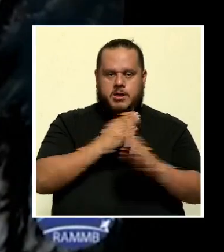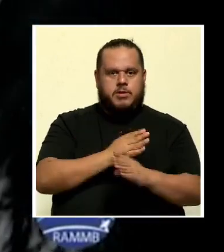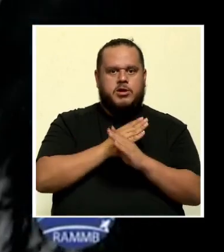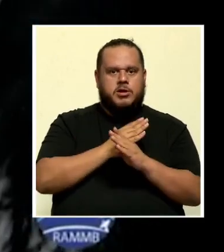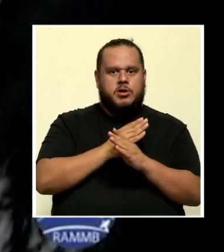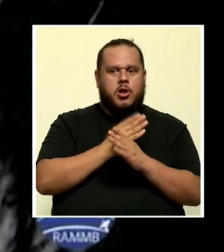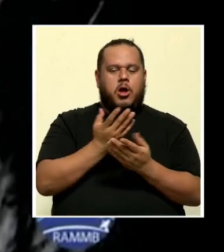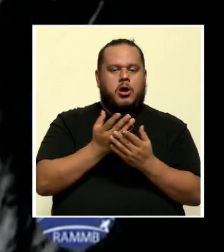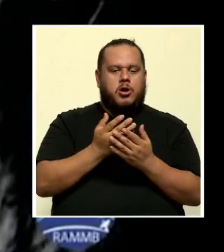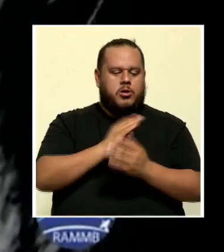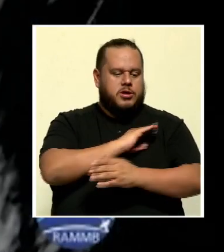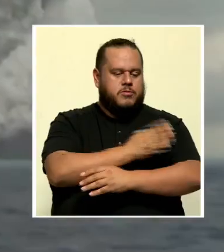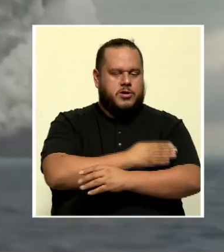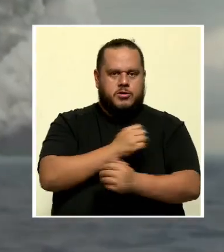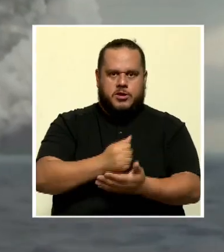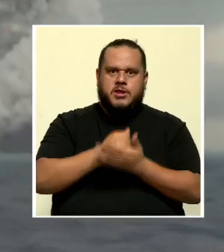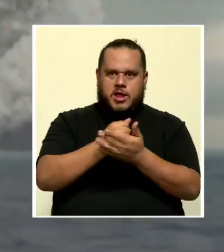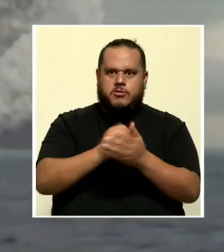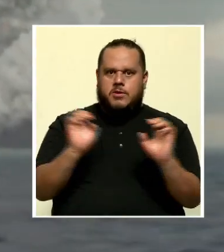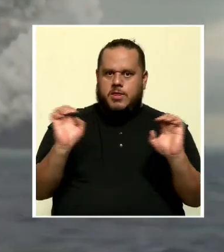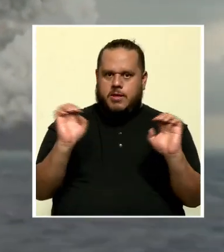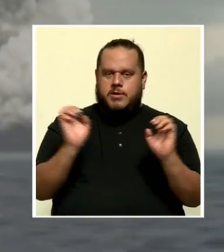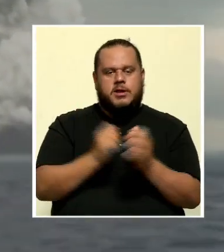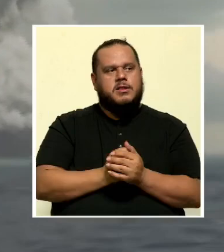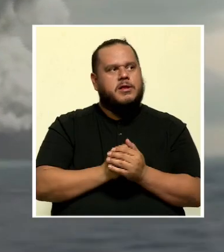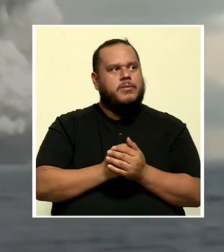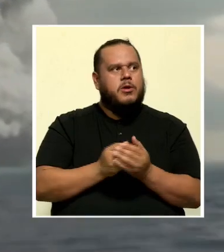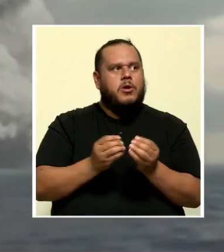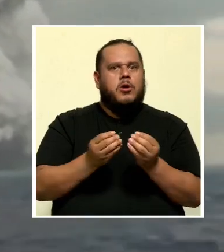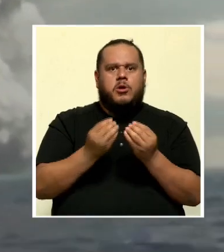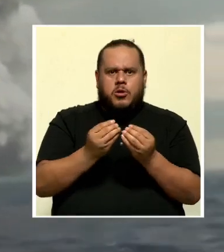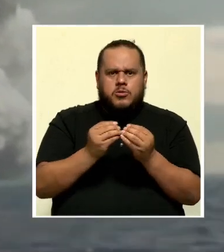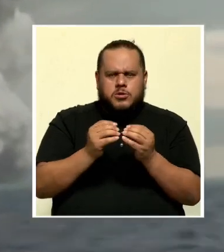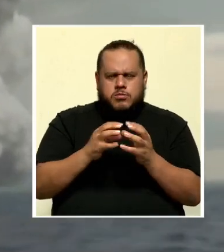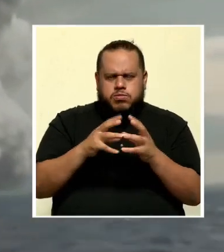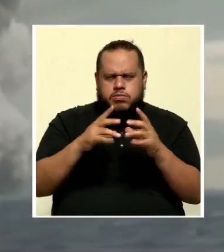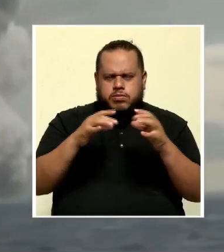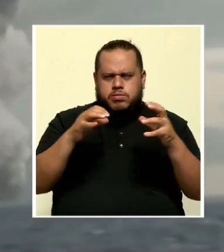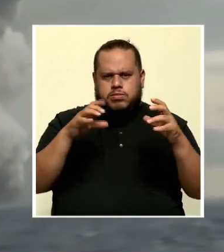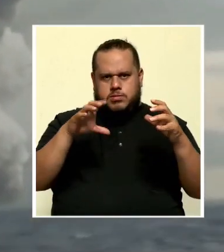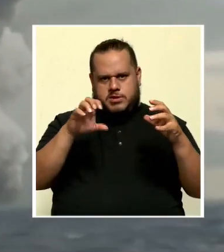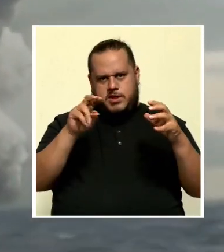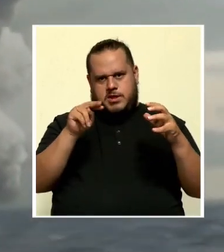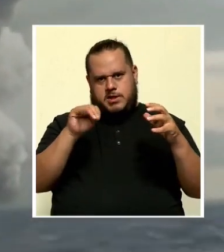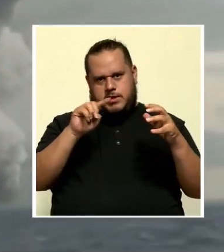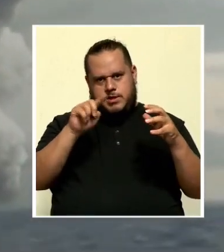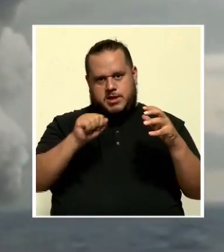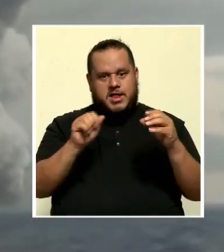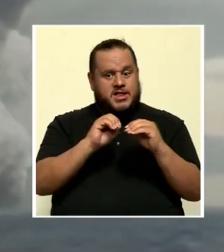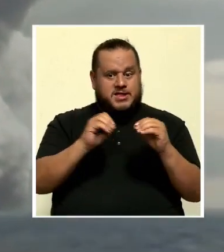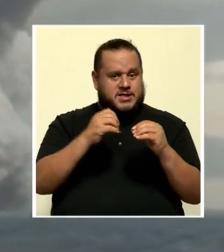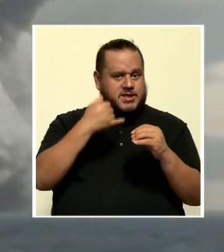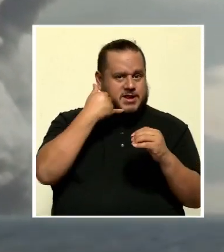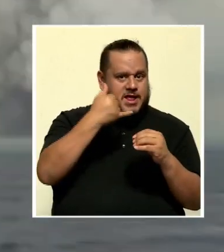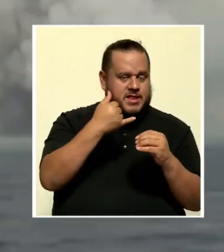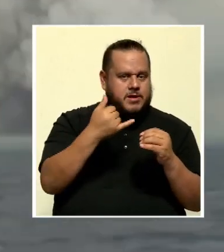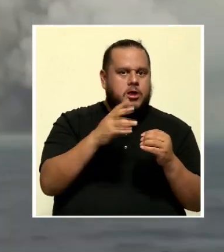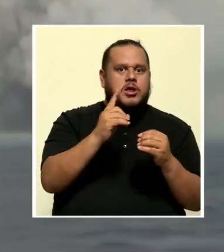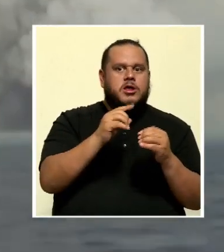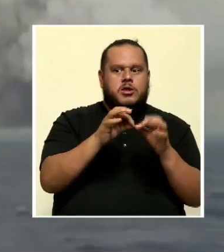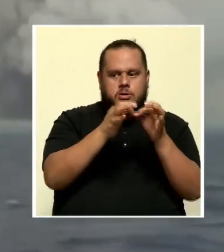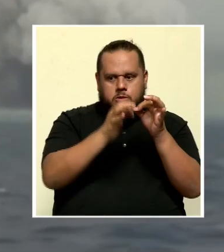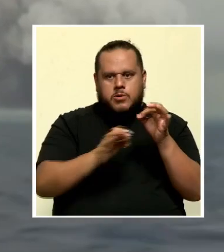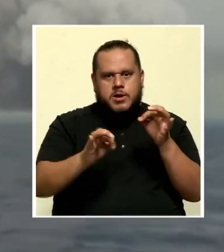ayuda de emergencia. Cubierta por una enorme nube de cenizas, sin líneas telefónicas y con un cable de internet